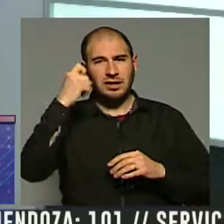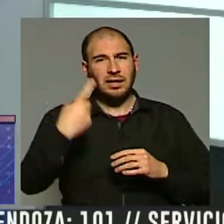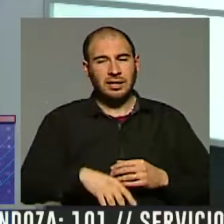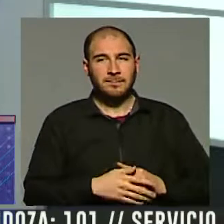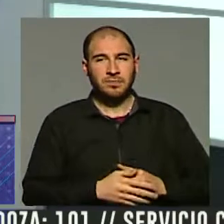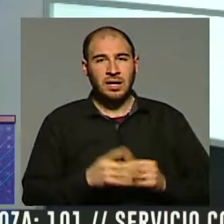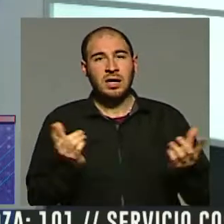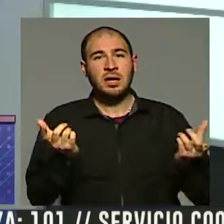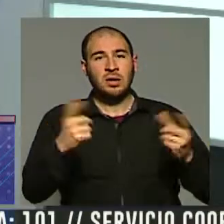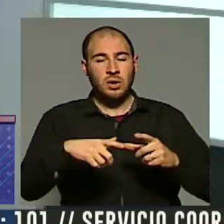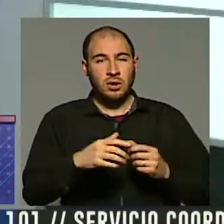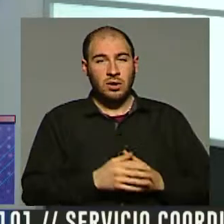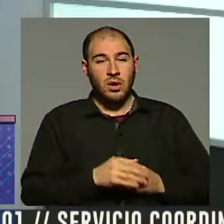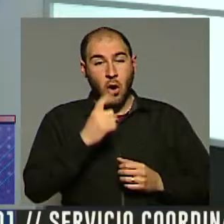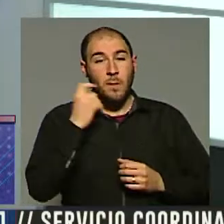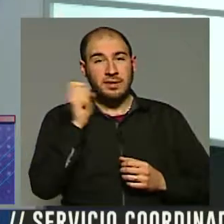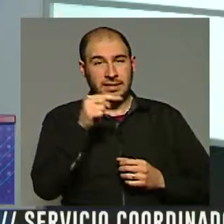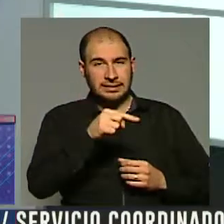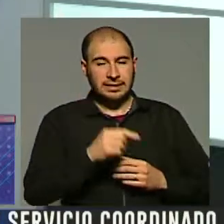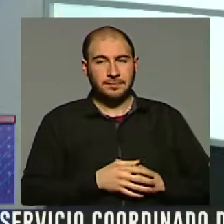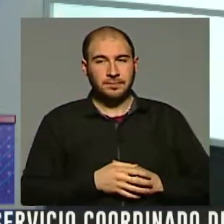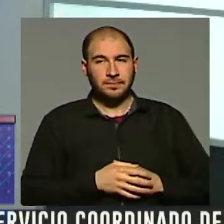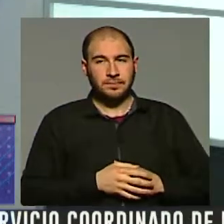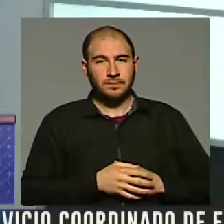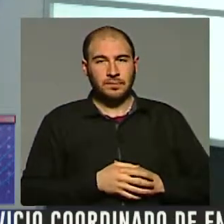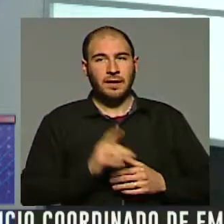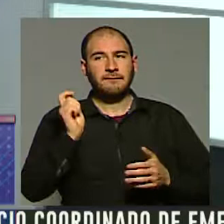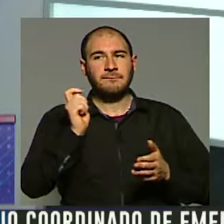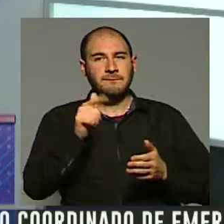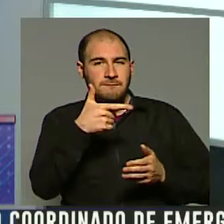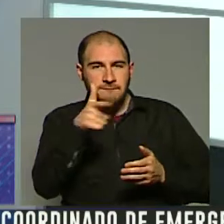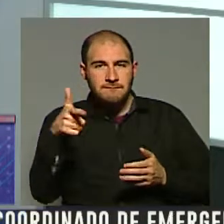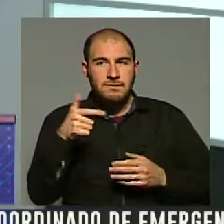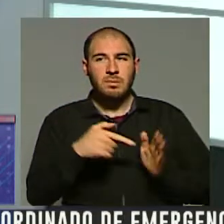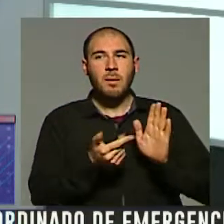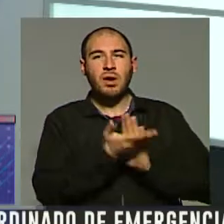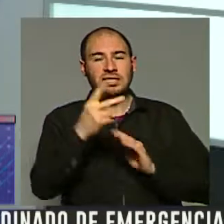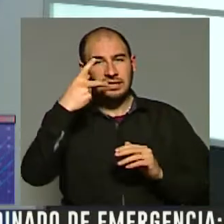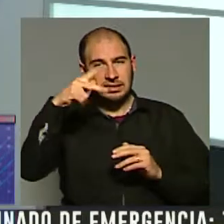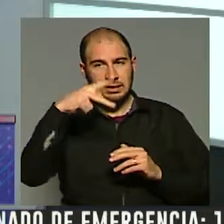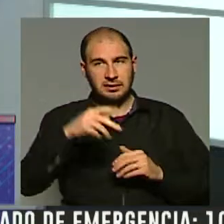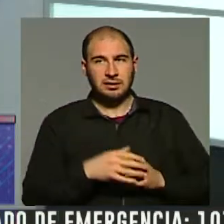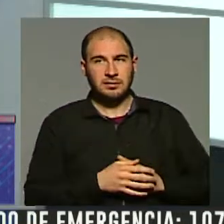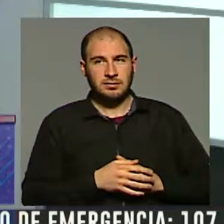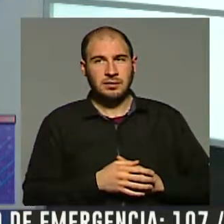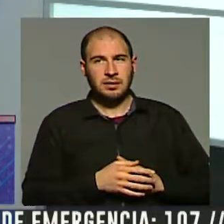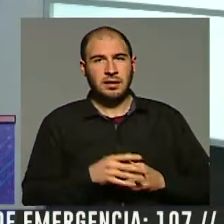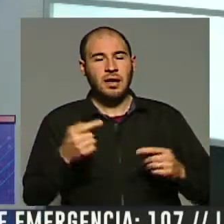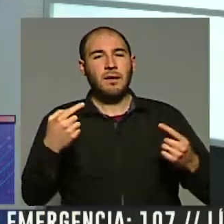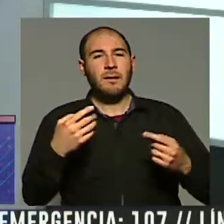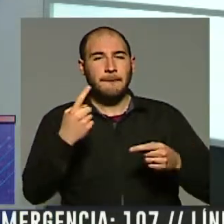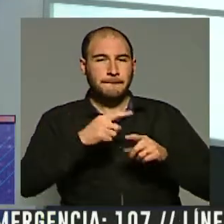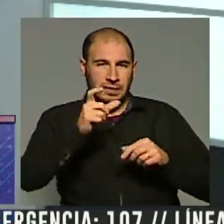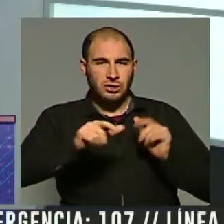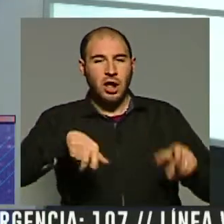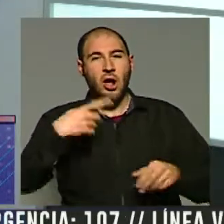con una reunión que el mismo Centeno de algún modo filmó mostrando a Néstor Kirchner y celebrándola con